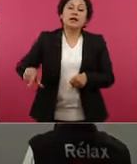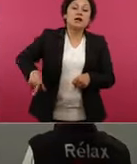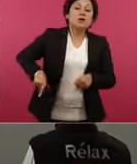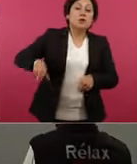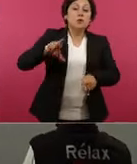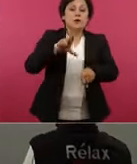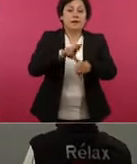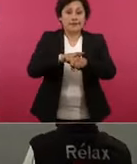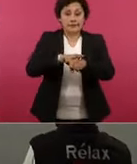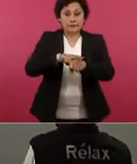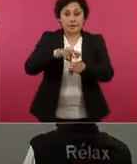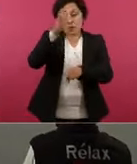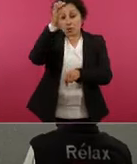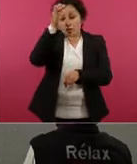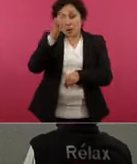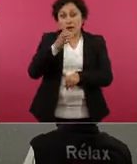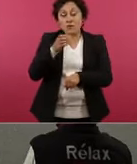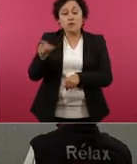Igual